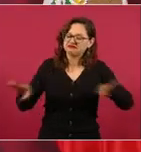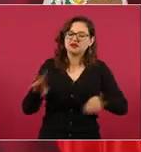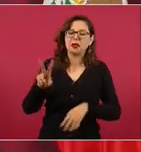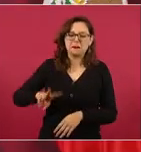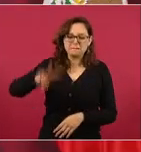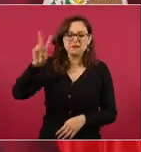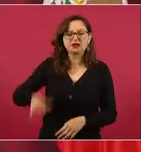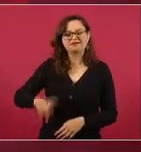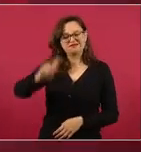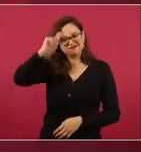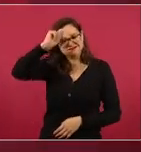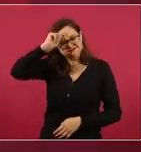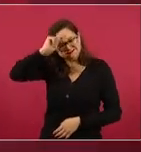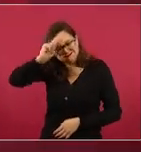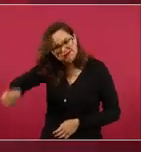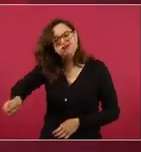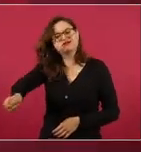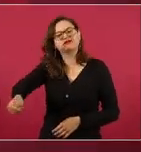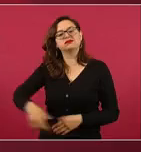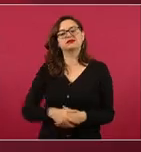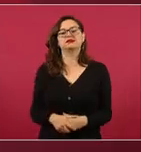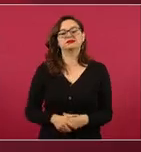Me quito el sombrero.